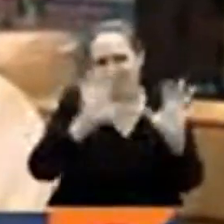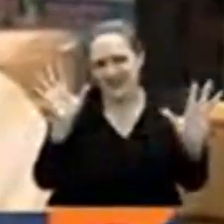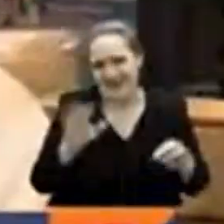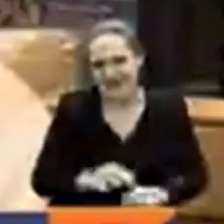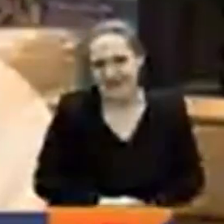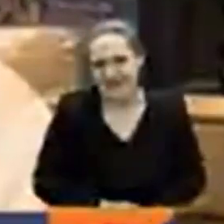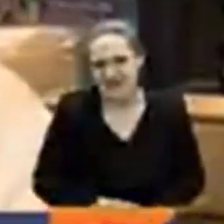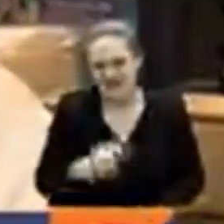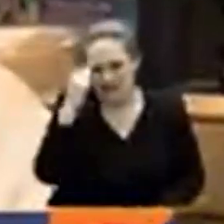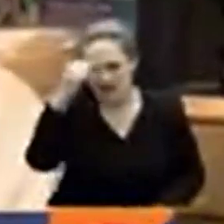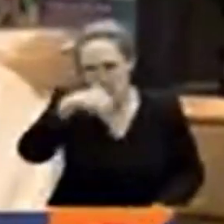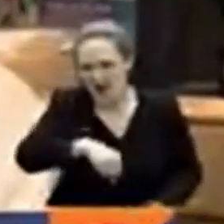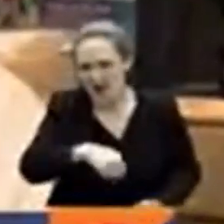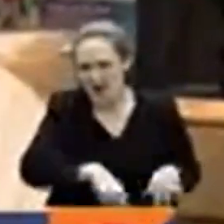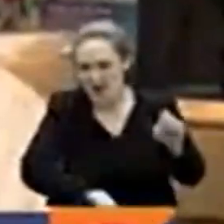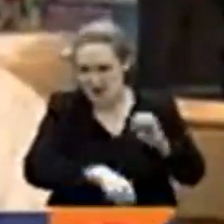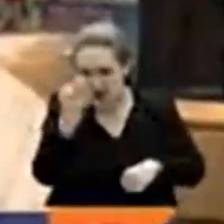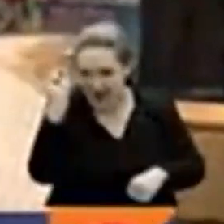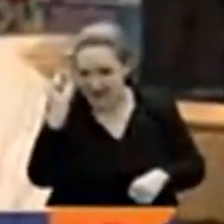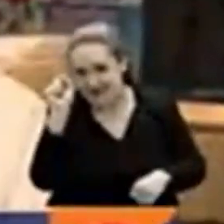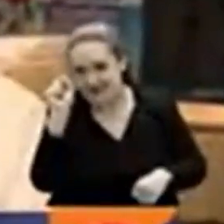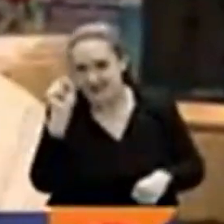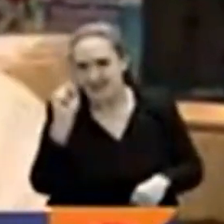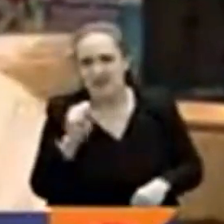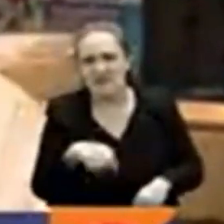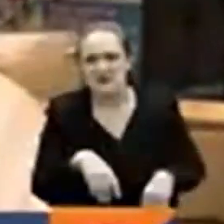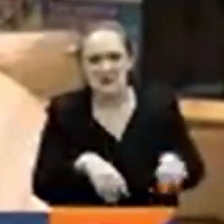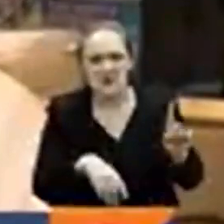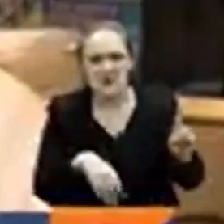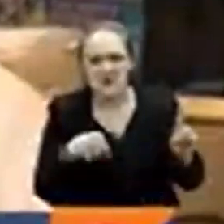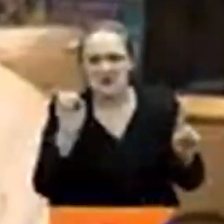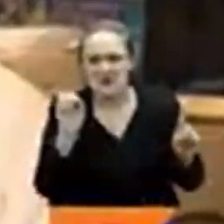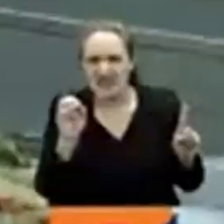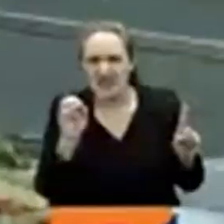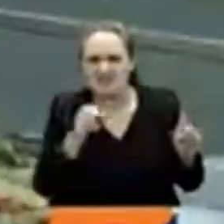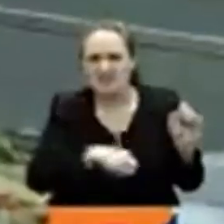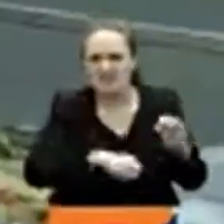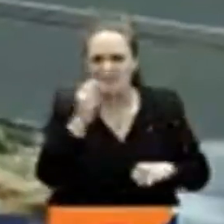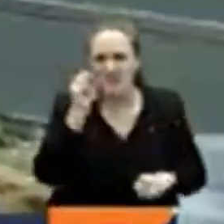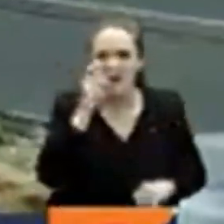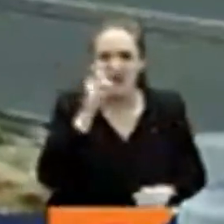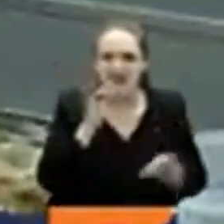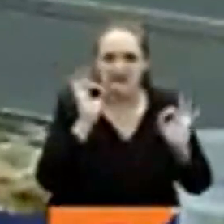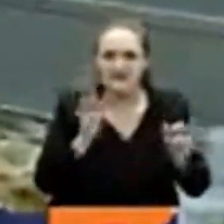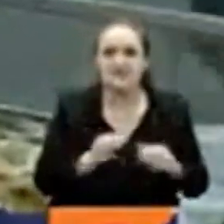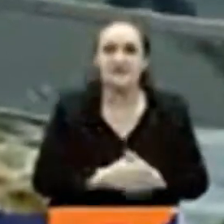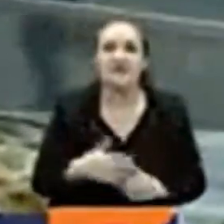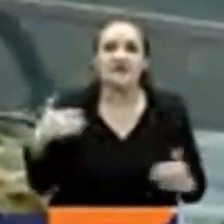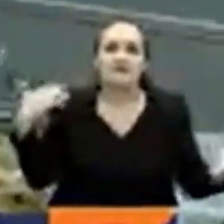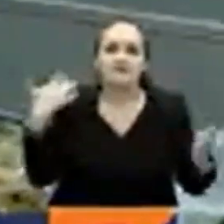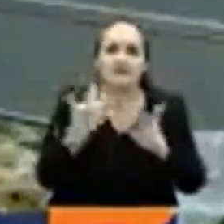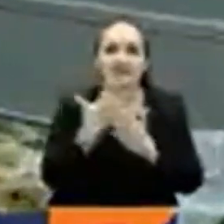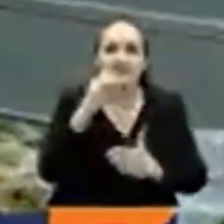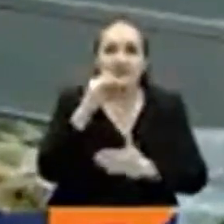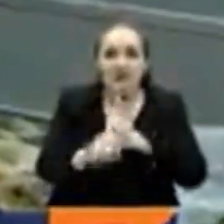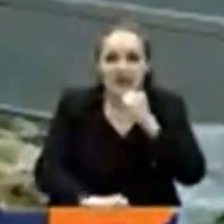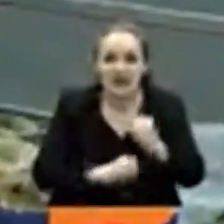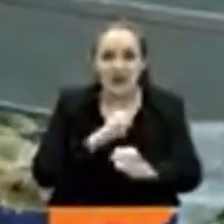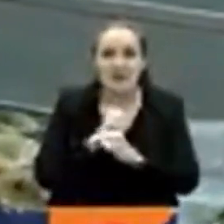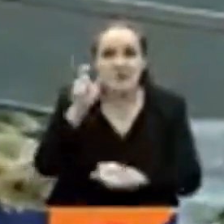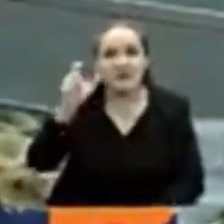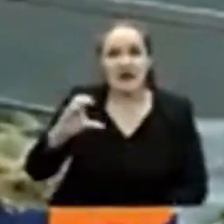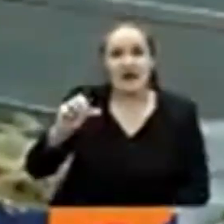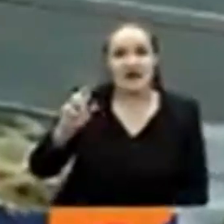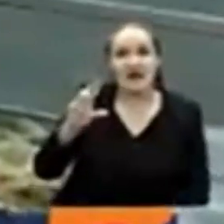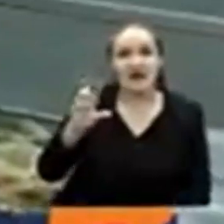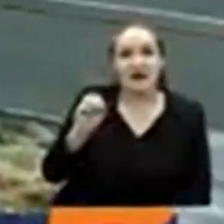queda el partido? ¿Cómo? ¿Cuánto queda el partido? 1-0 nomás, pero que gane y que campeón. Desde hace 50 años, don Carlos Alberto se para